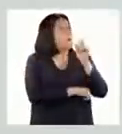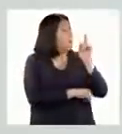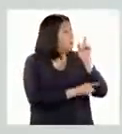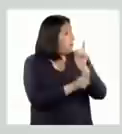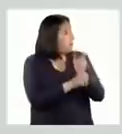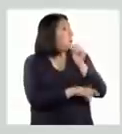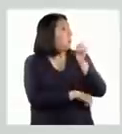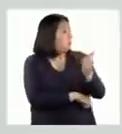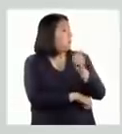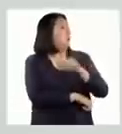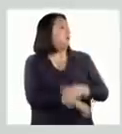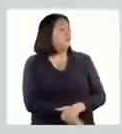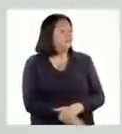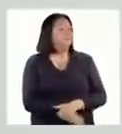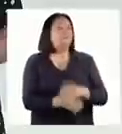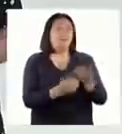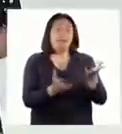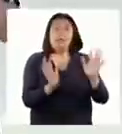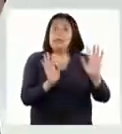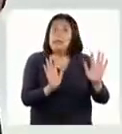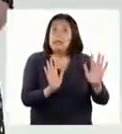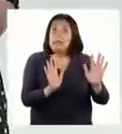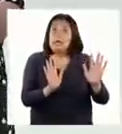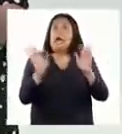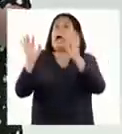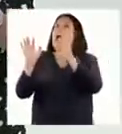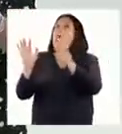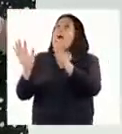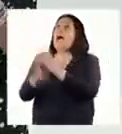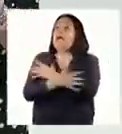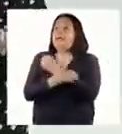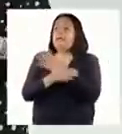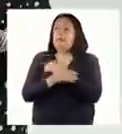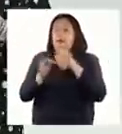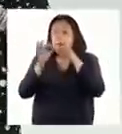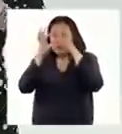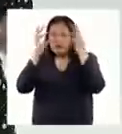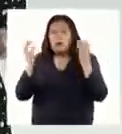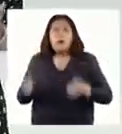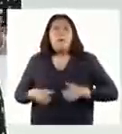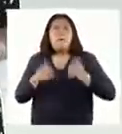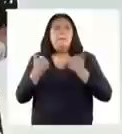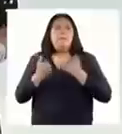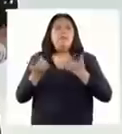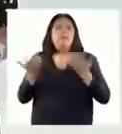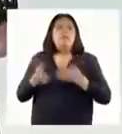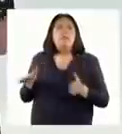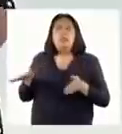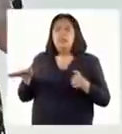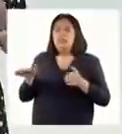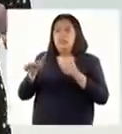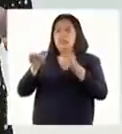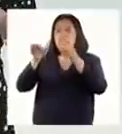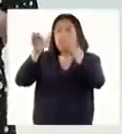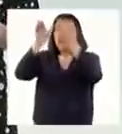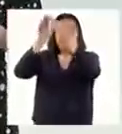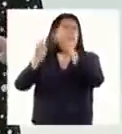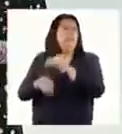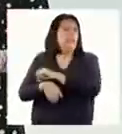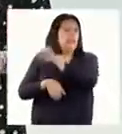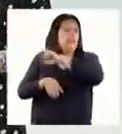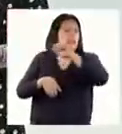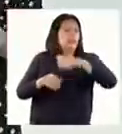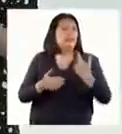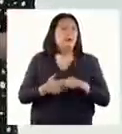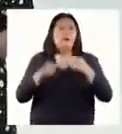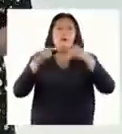bien, Patricia. Y el oso de anteojos vive a lo largo de la cordillera de los Andes. Es tan famoso que aparece